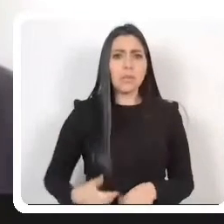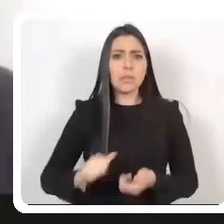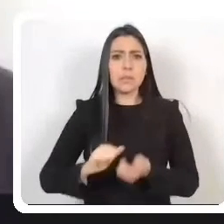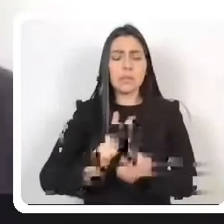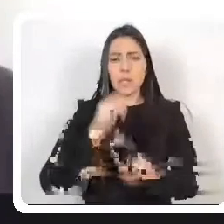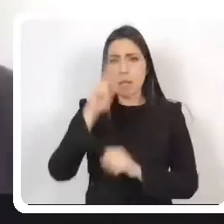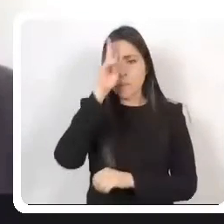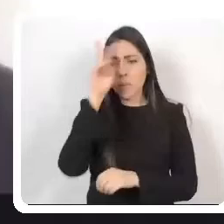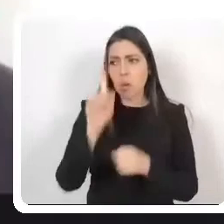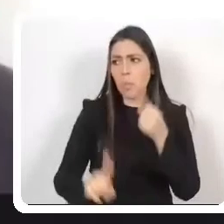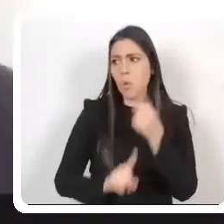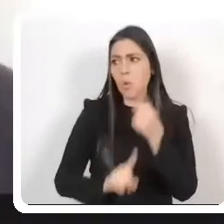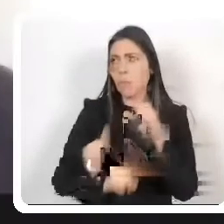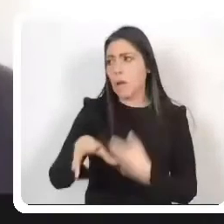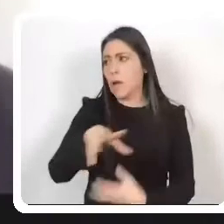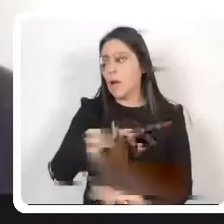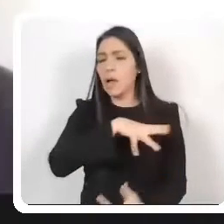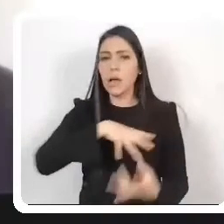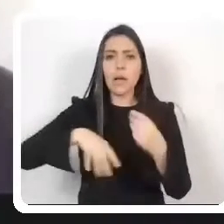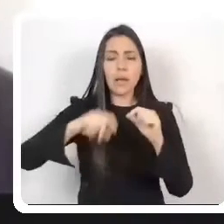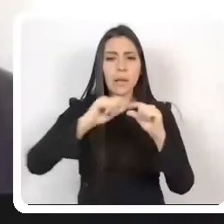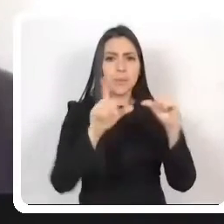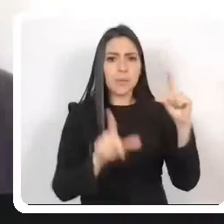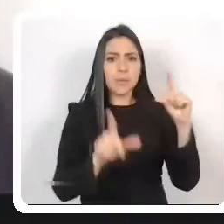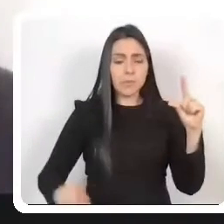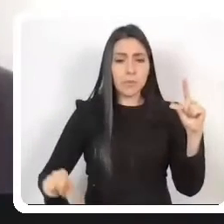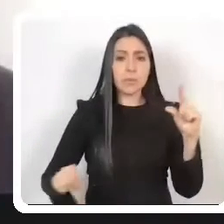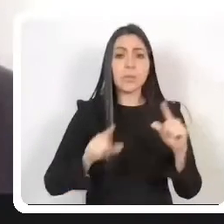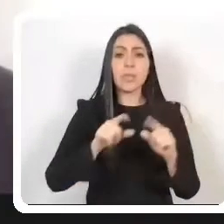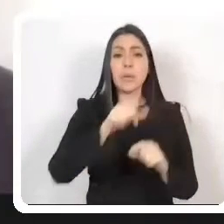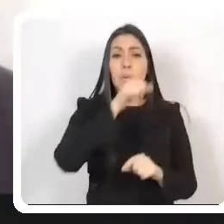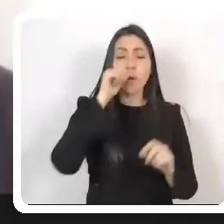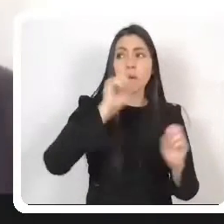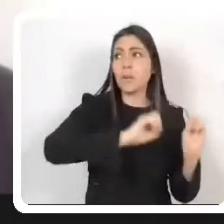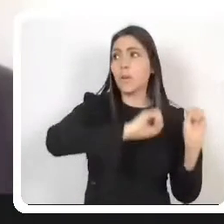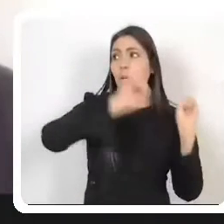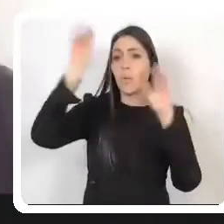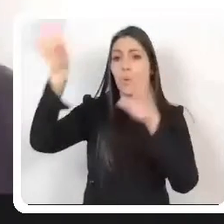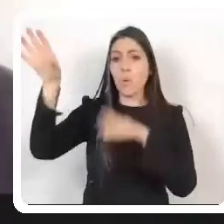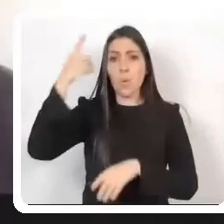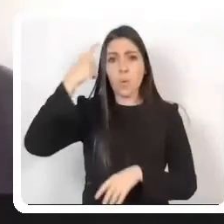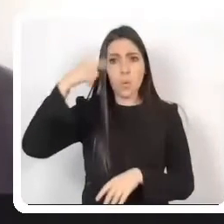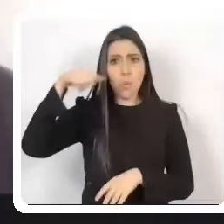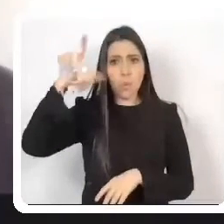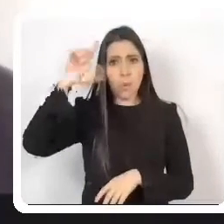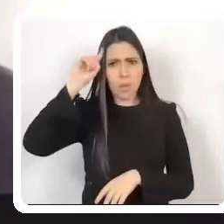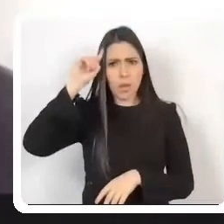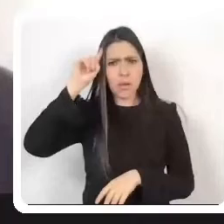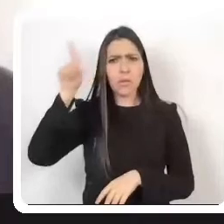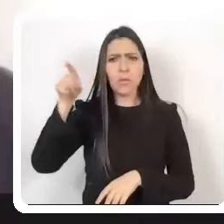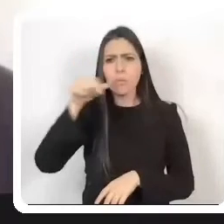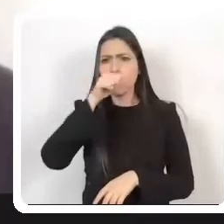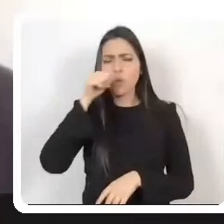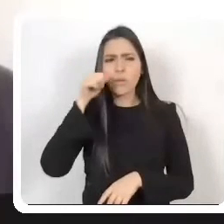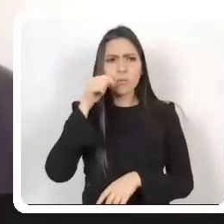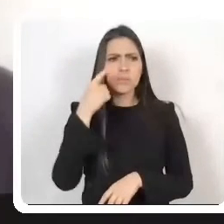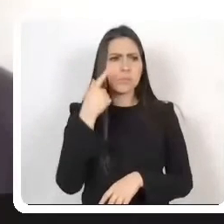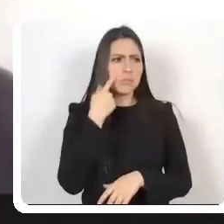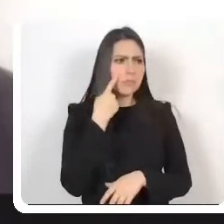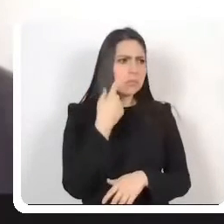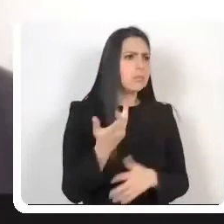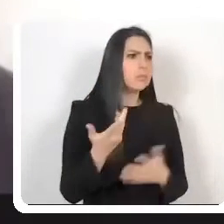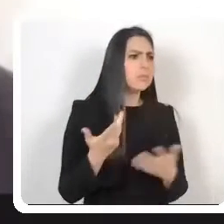crisis. Una vez en tierra cubana, Juárez consolidó la enorme visión de construir un